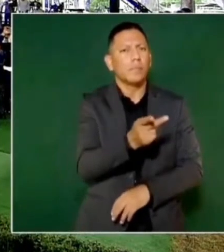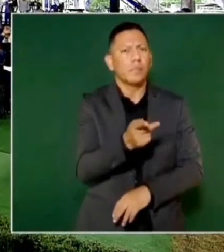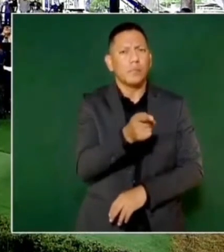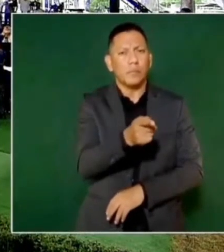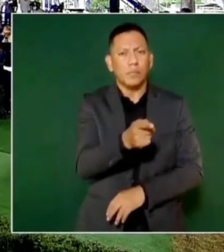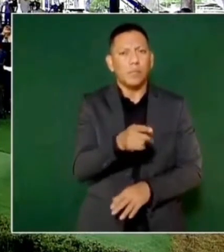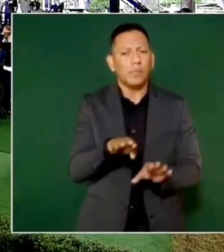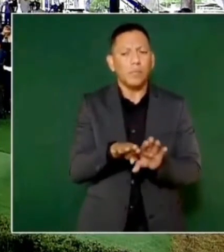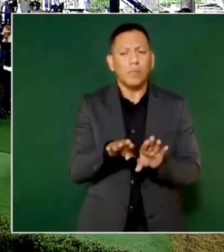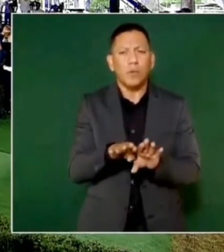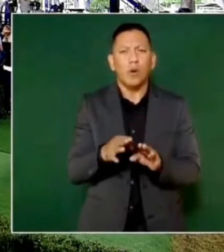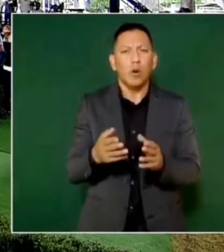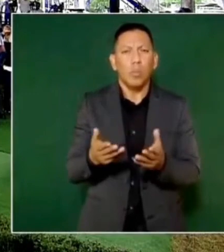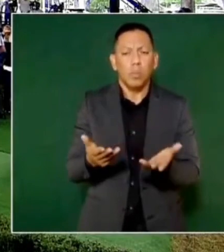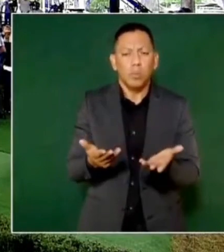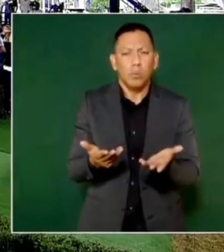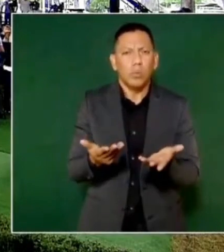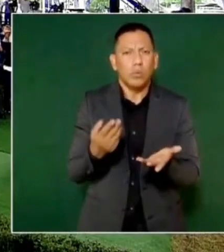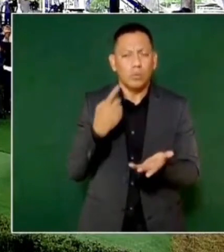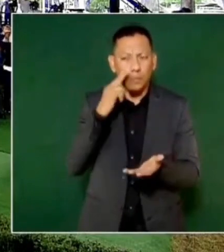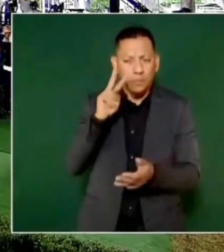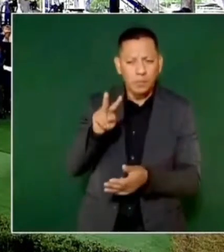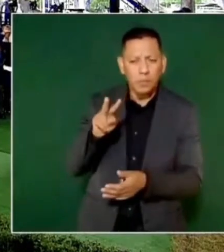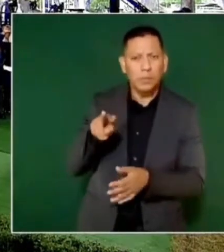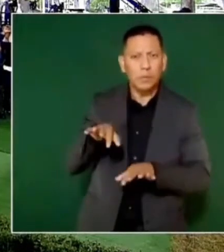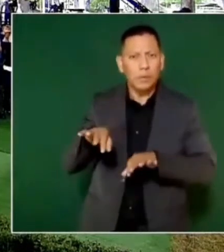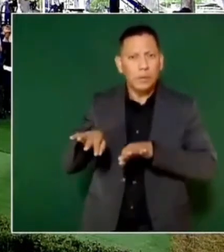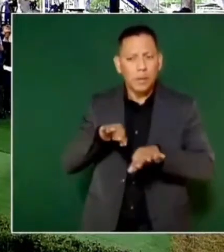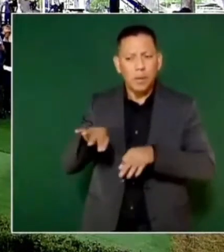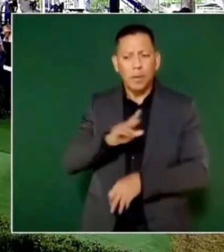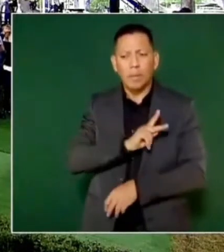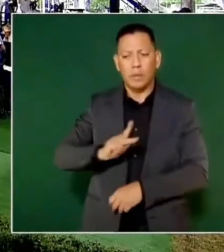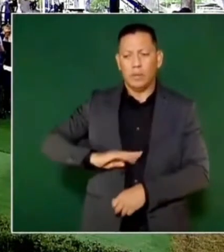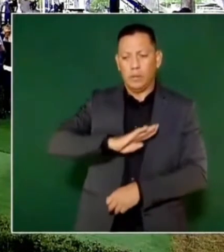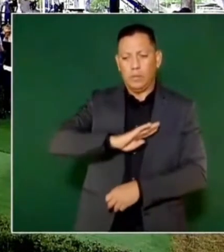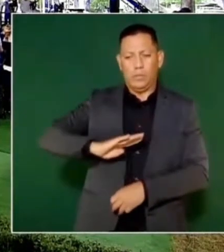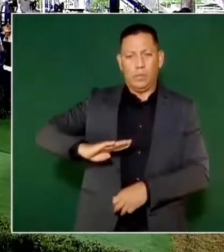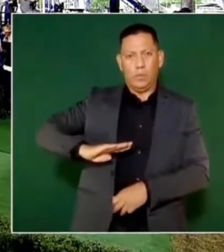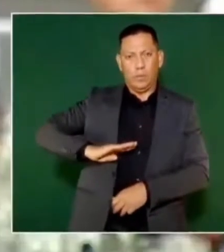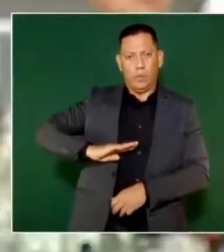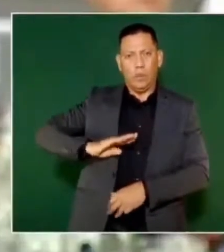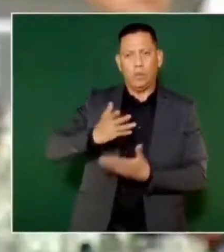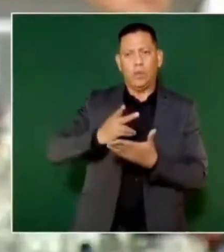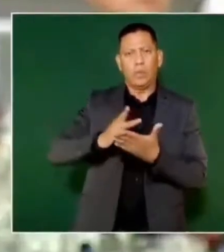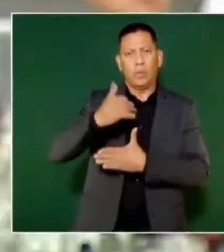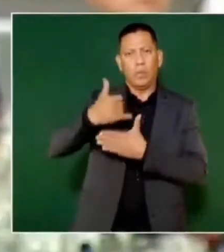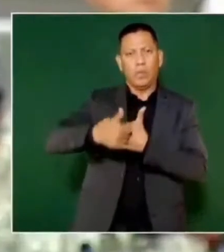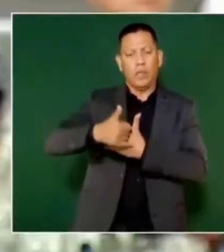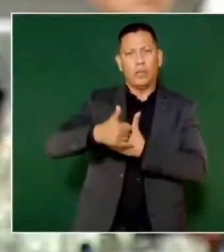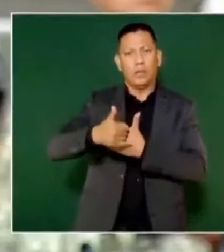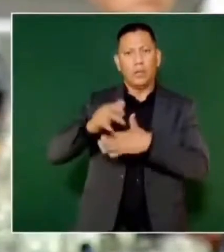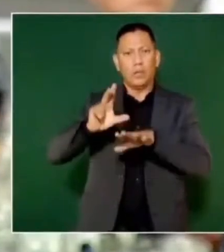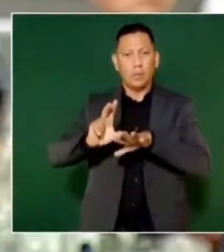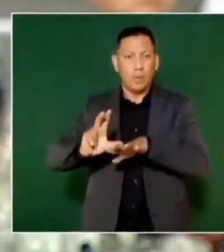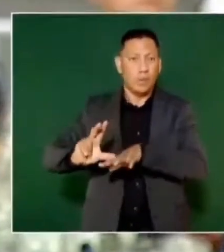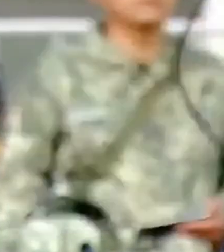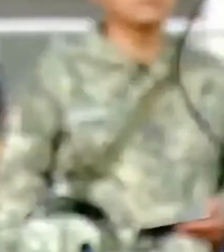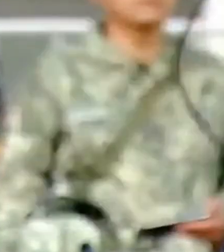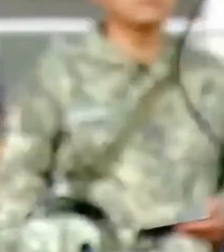cómo clasifica el trabajo de los presidentes municipales en el proyecto del Tren Maya?